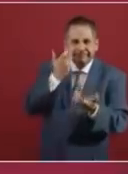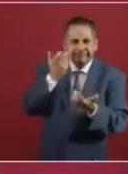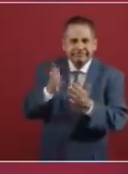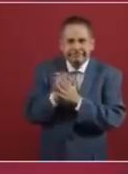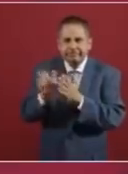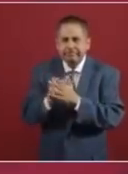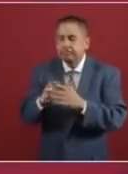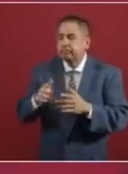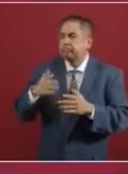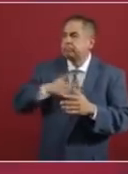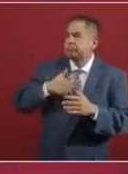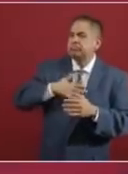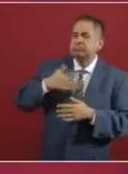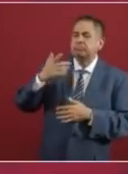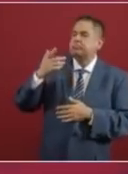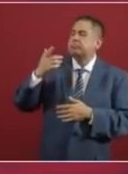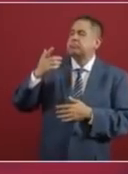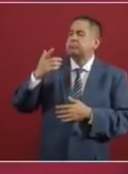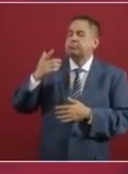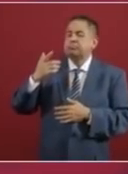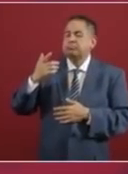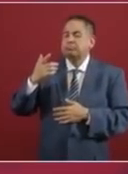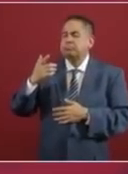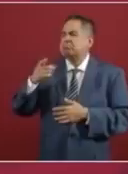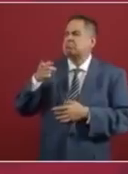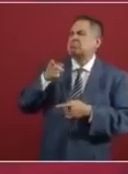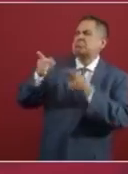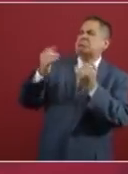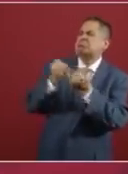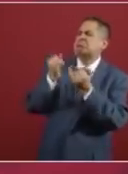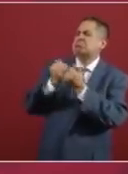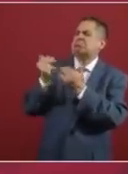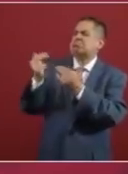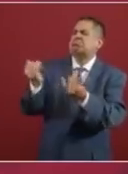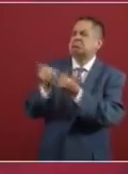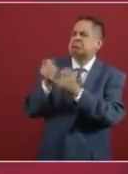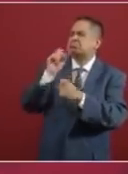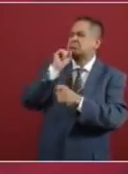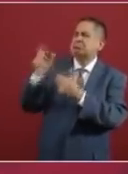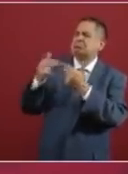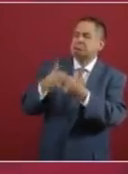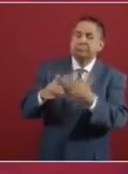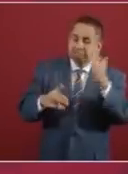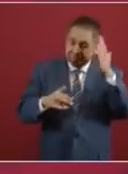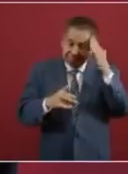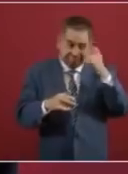para que puedan decir, son iguales, es lo mismo,